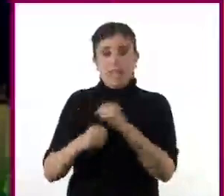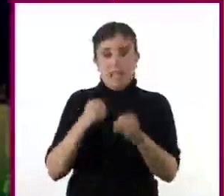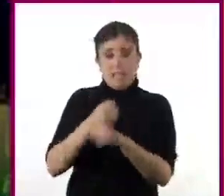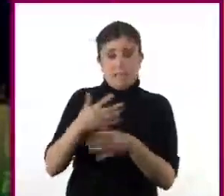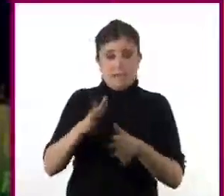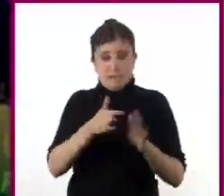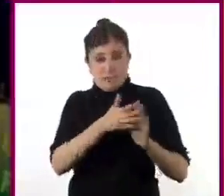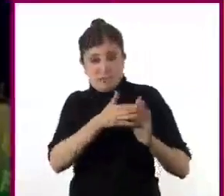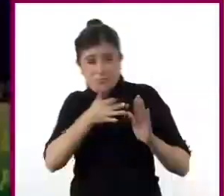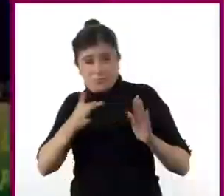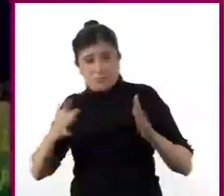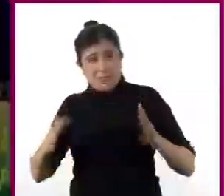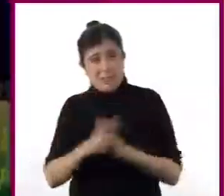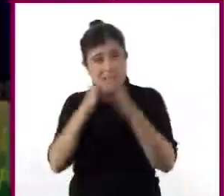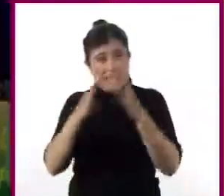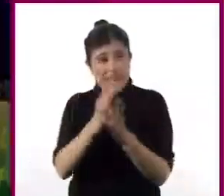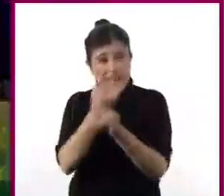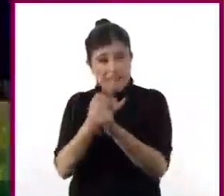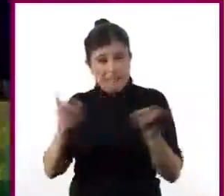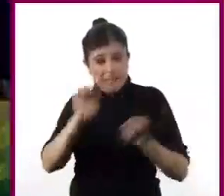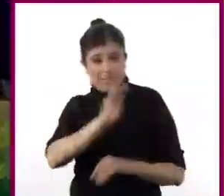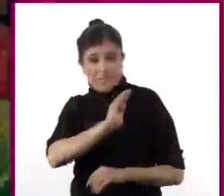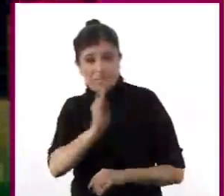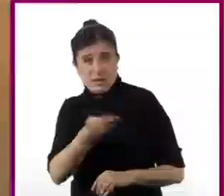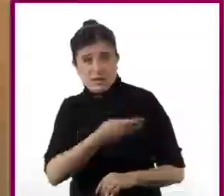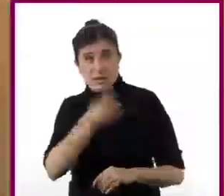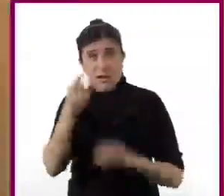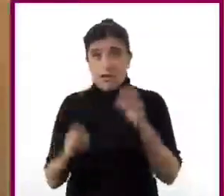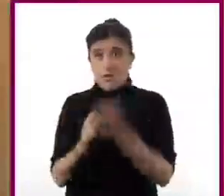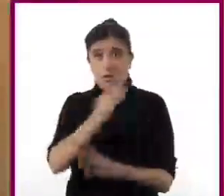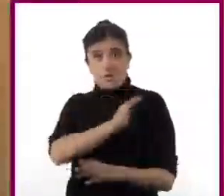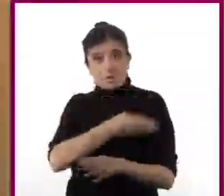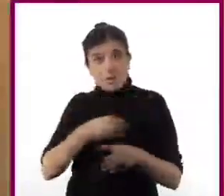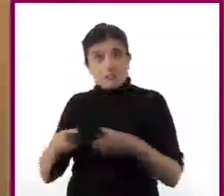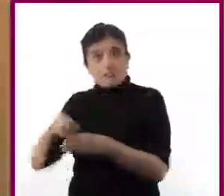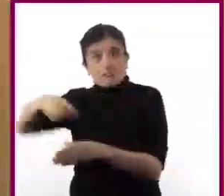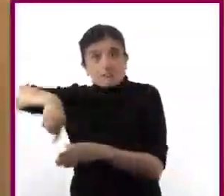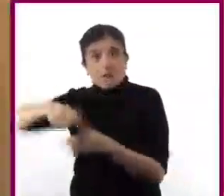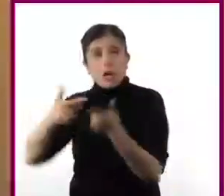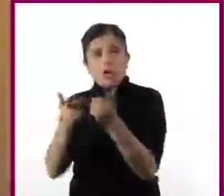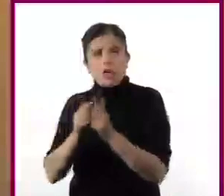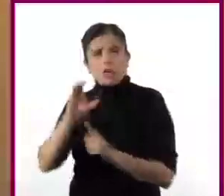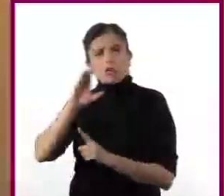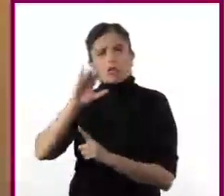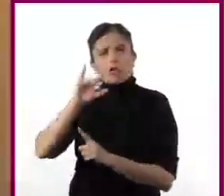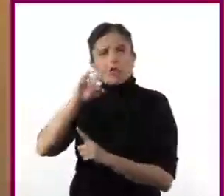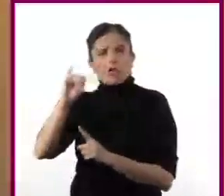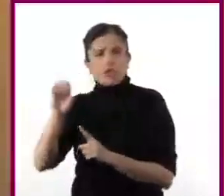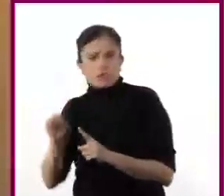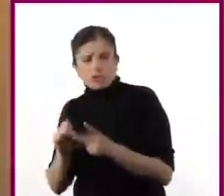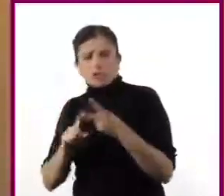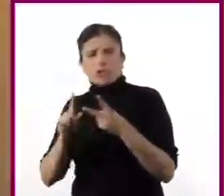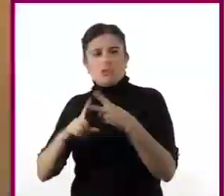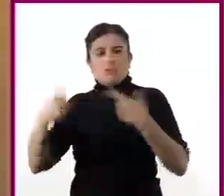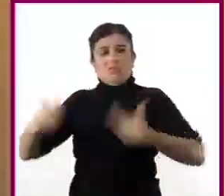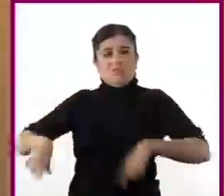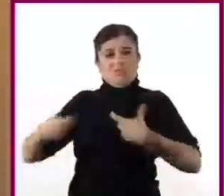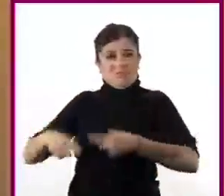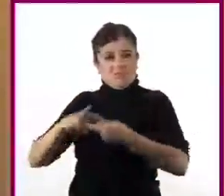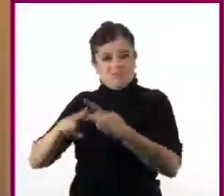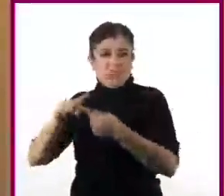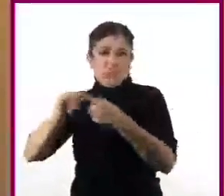se mantuvo la Guerra de Independencia Española, en Nueva España, los grupos criollos y peninsulares fijaron